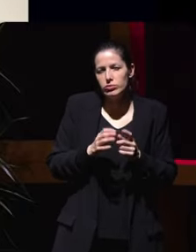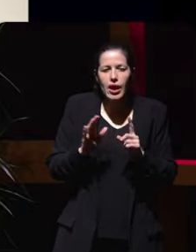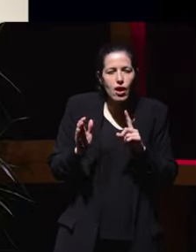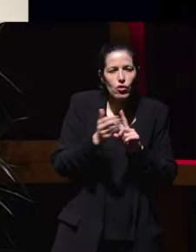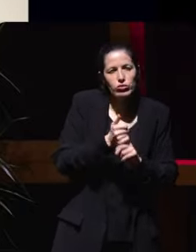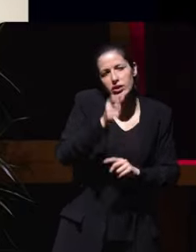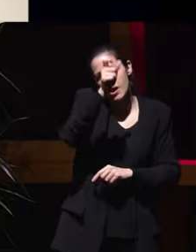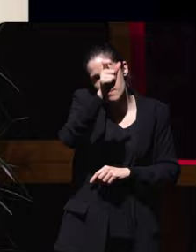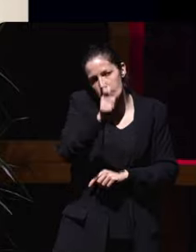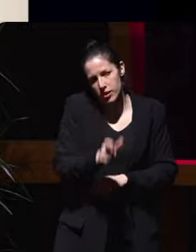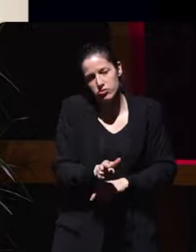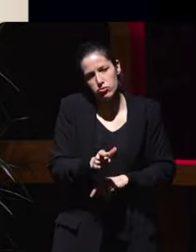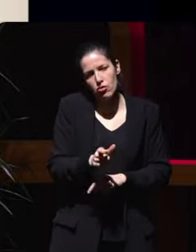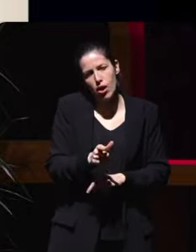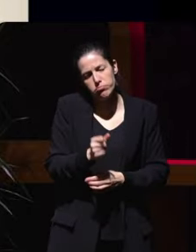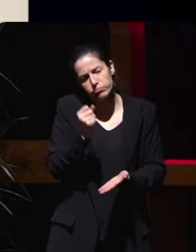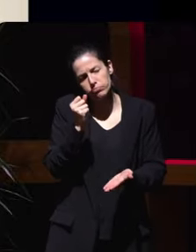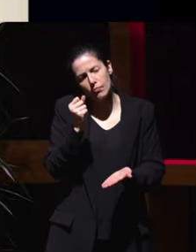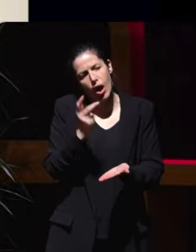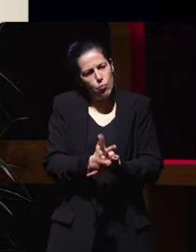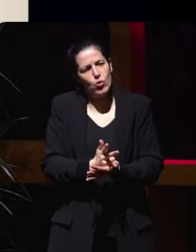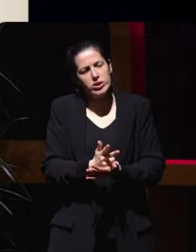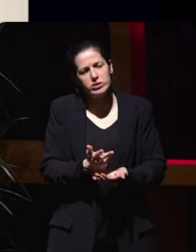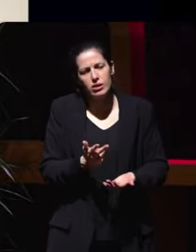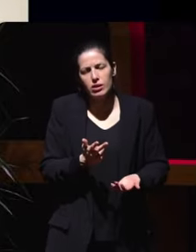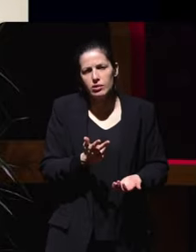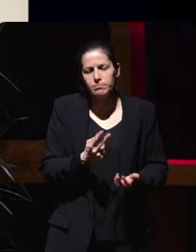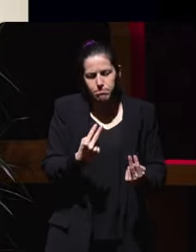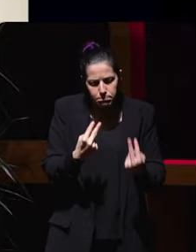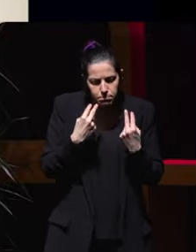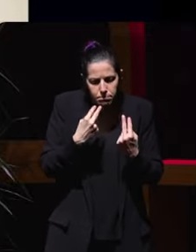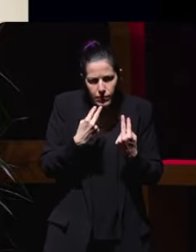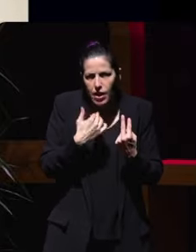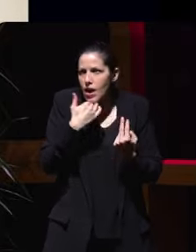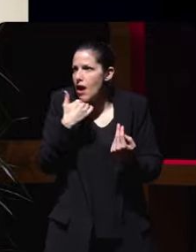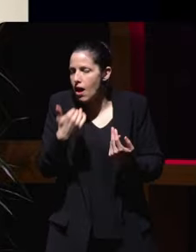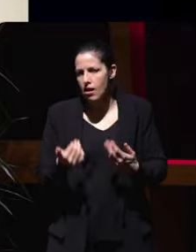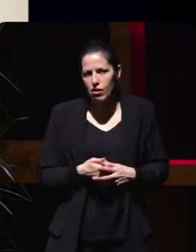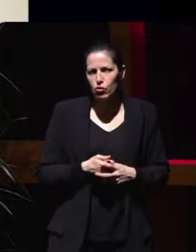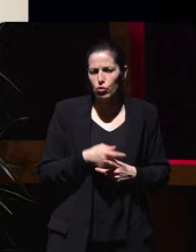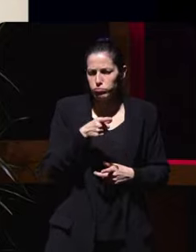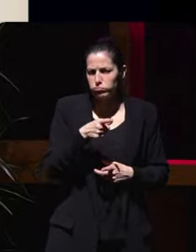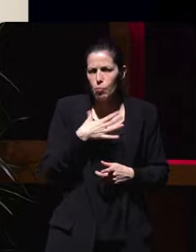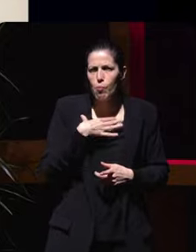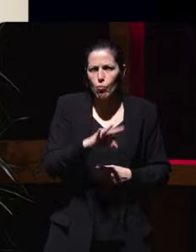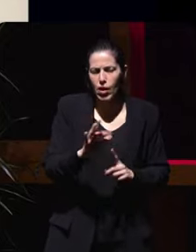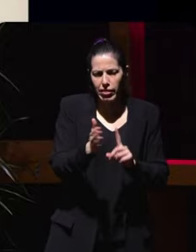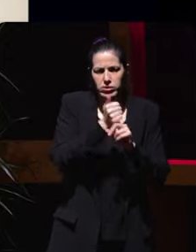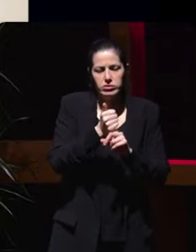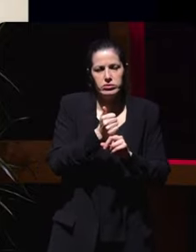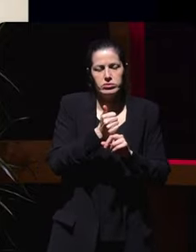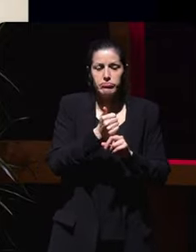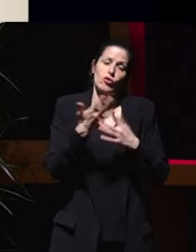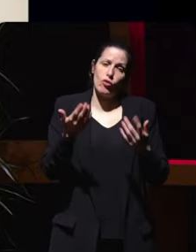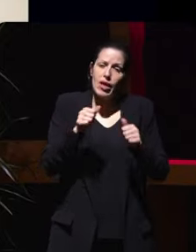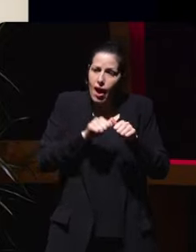persona que realmente apueste por ti, que vea algo en ti y que diga, yo creo que lo vas a hacer bien. Y a partir de ahí, pues eso,